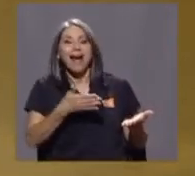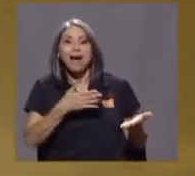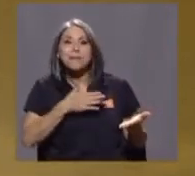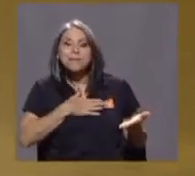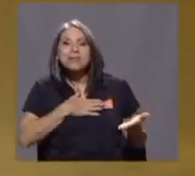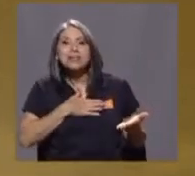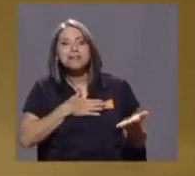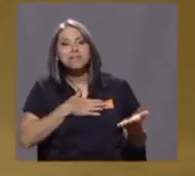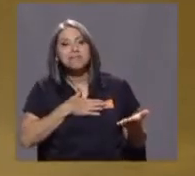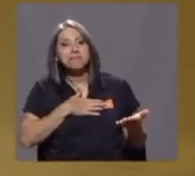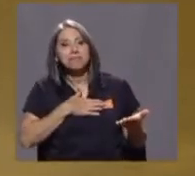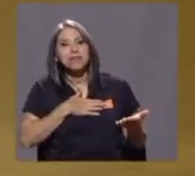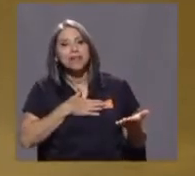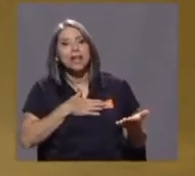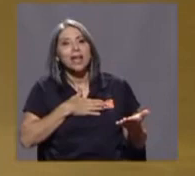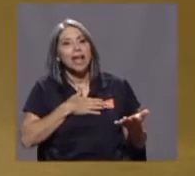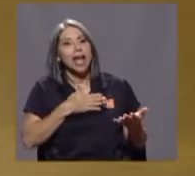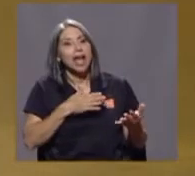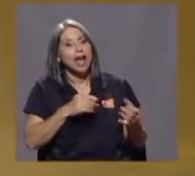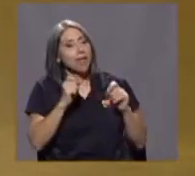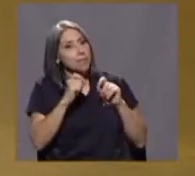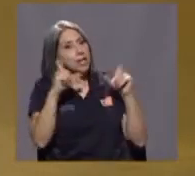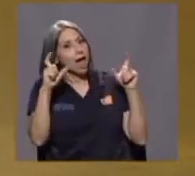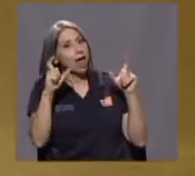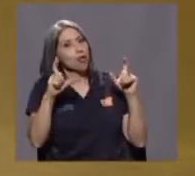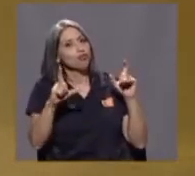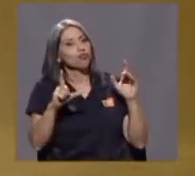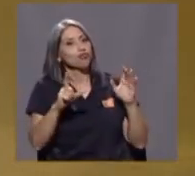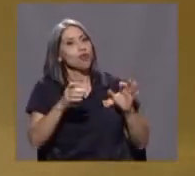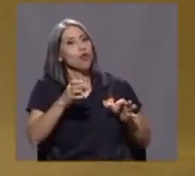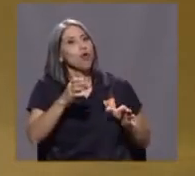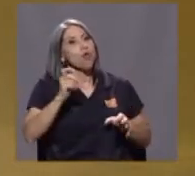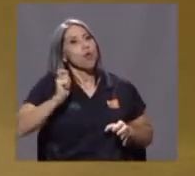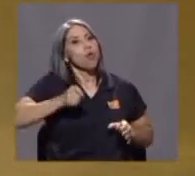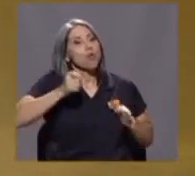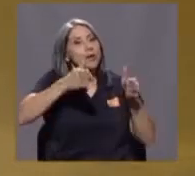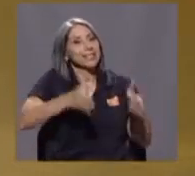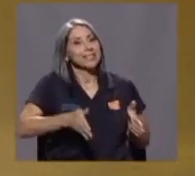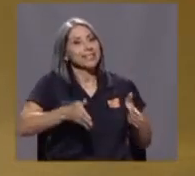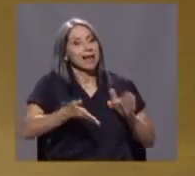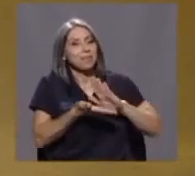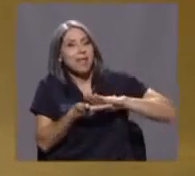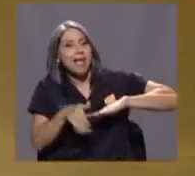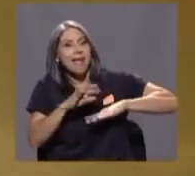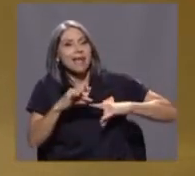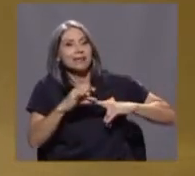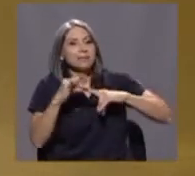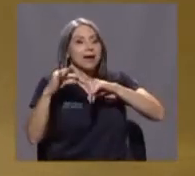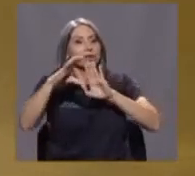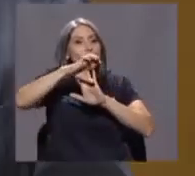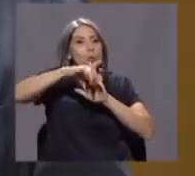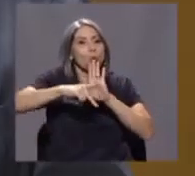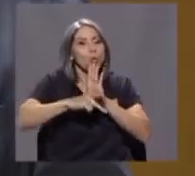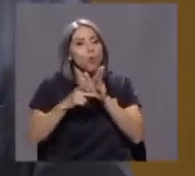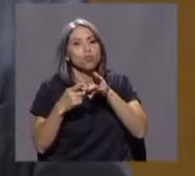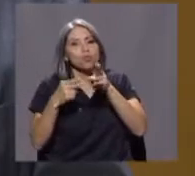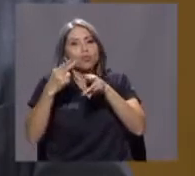admirado jurista, al experto constitucionalista Rubén